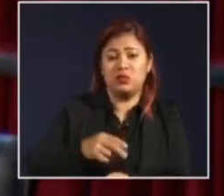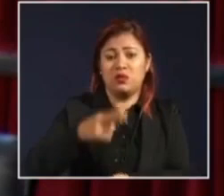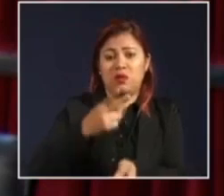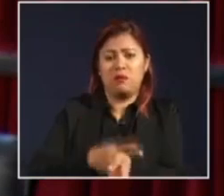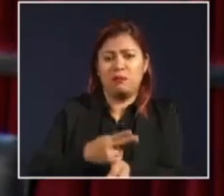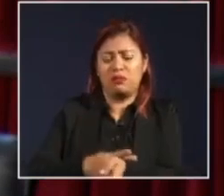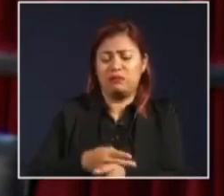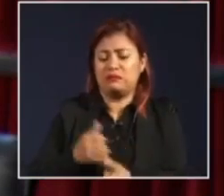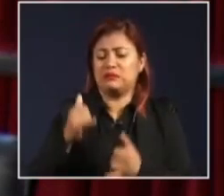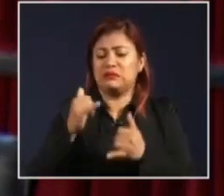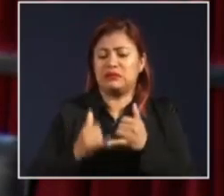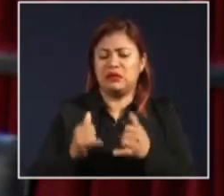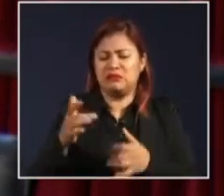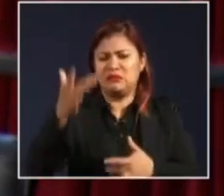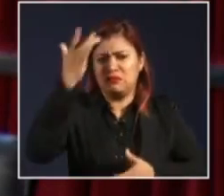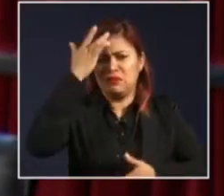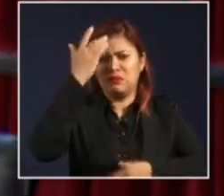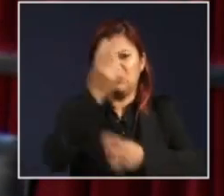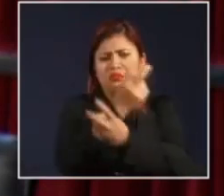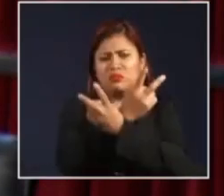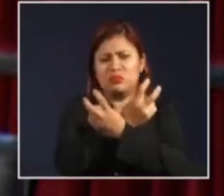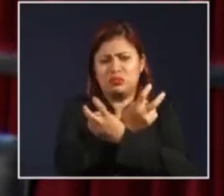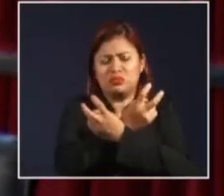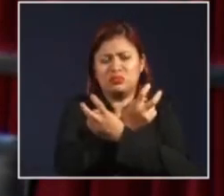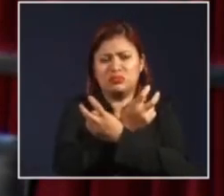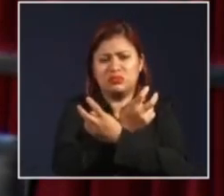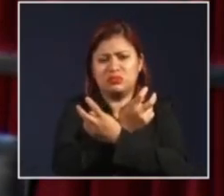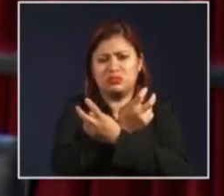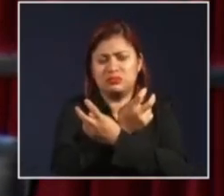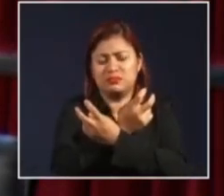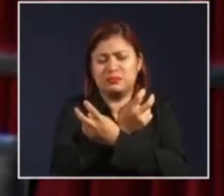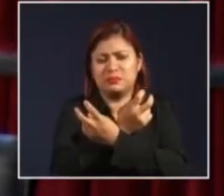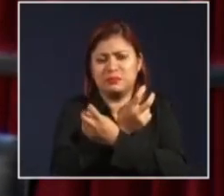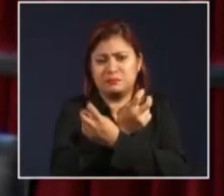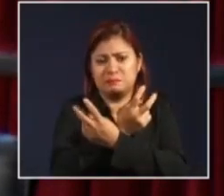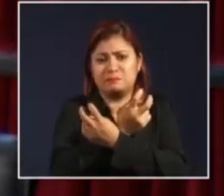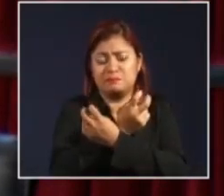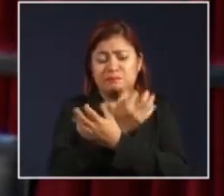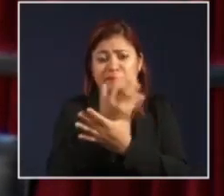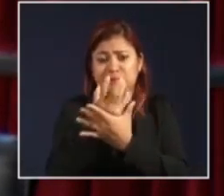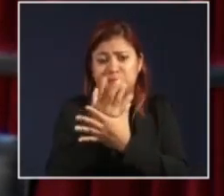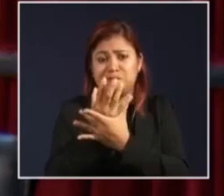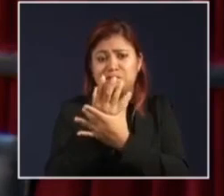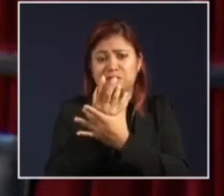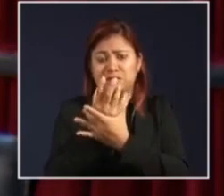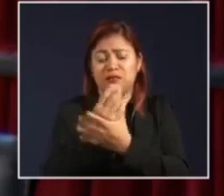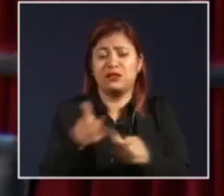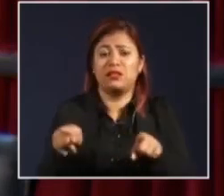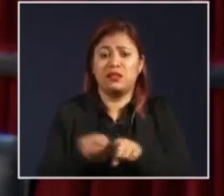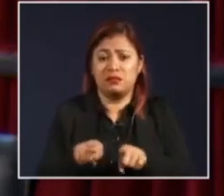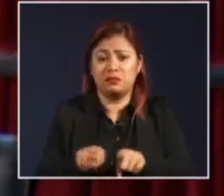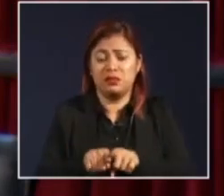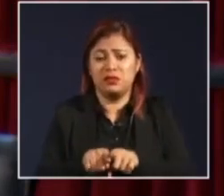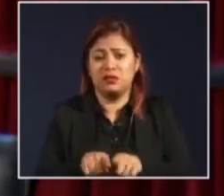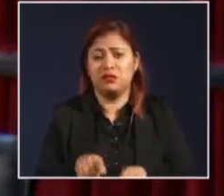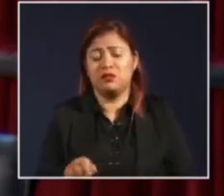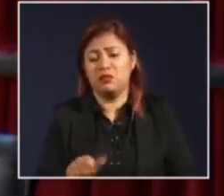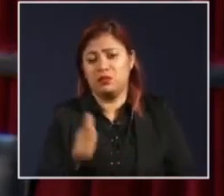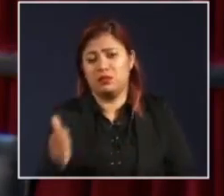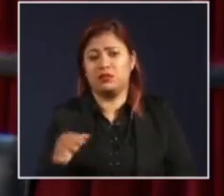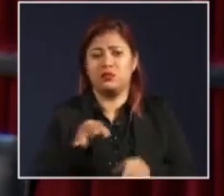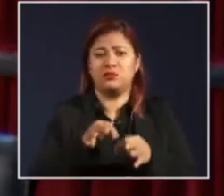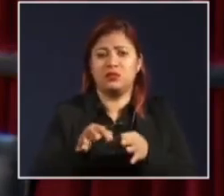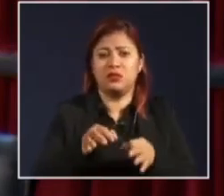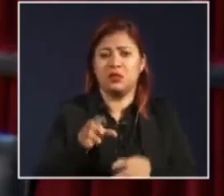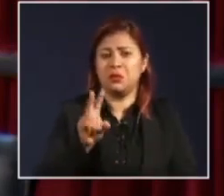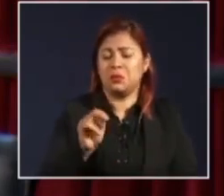fueron contaminadas por este ginecólogo que trajo a su parienta de Panamá. También hay otra noticia, no nos dicen